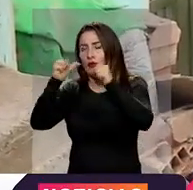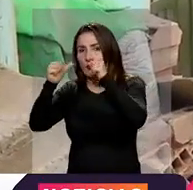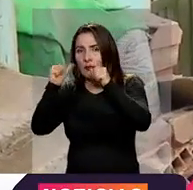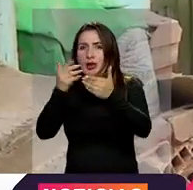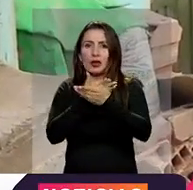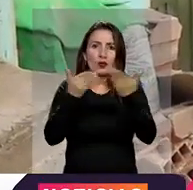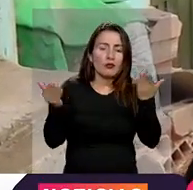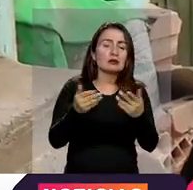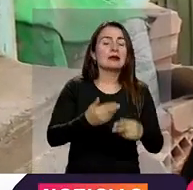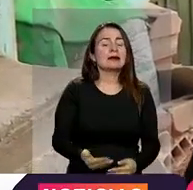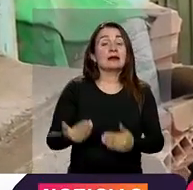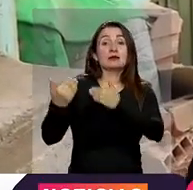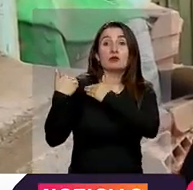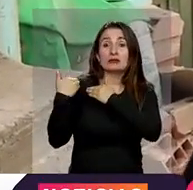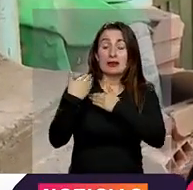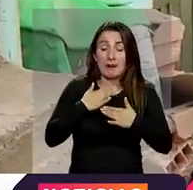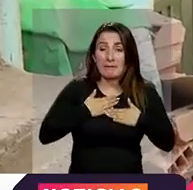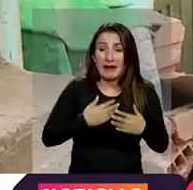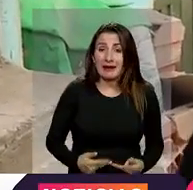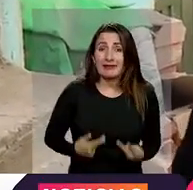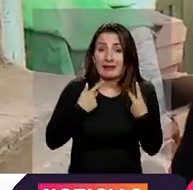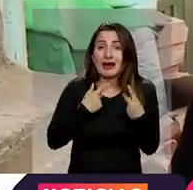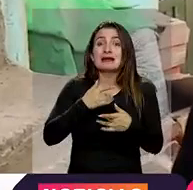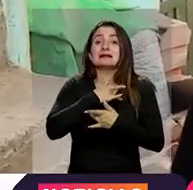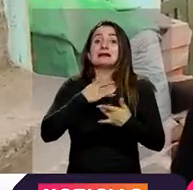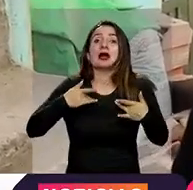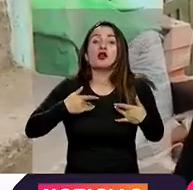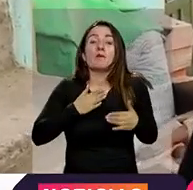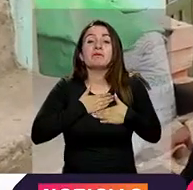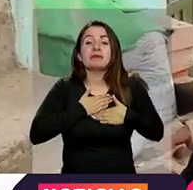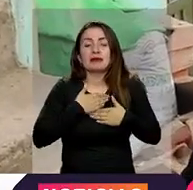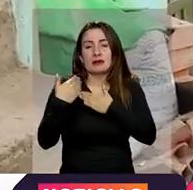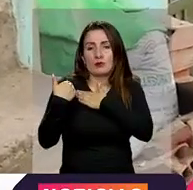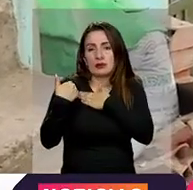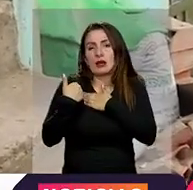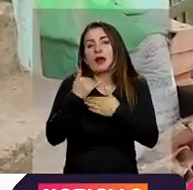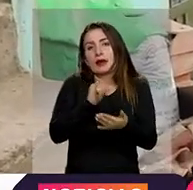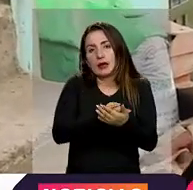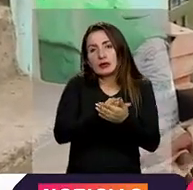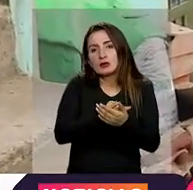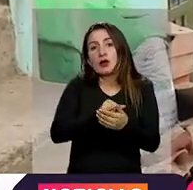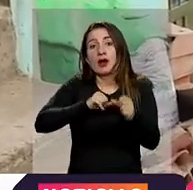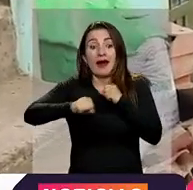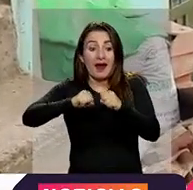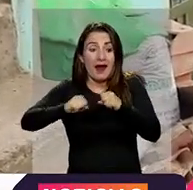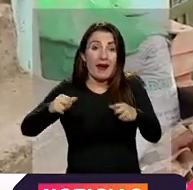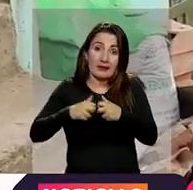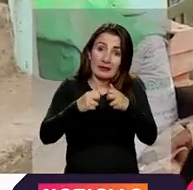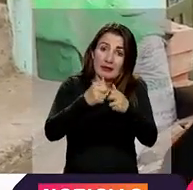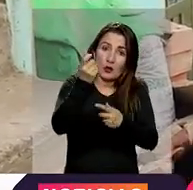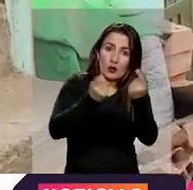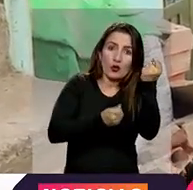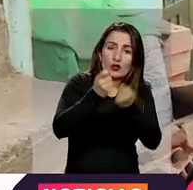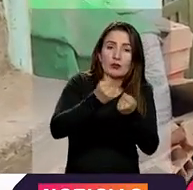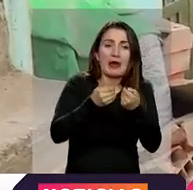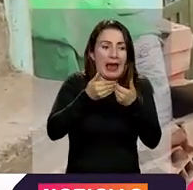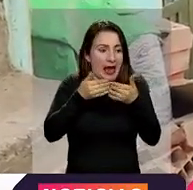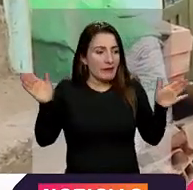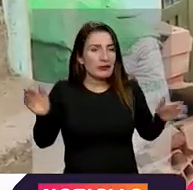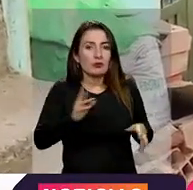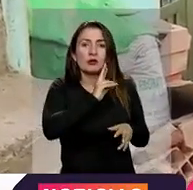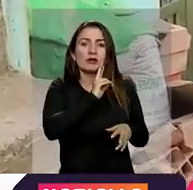la responsabilidad en nuestra vida y en nuestra salud está en nuestras manos así que reactivamos la economía abrimos los